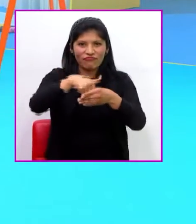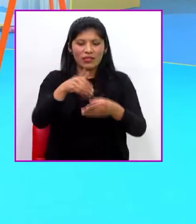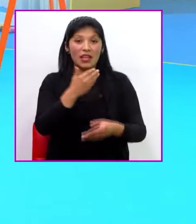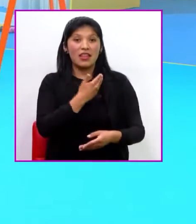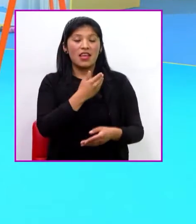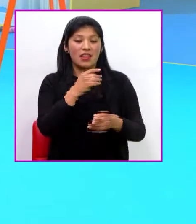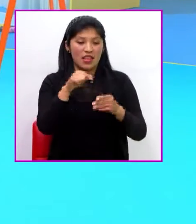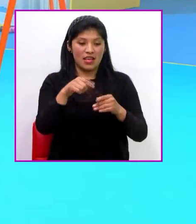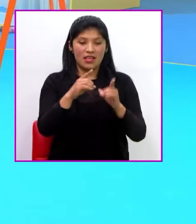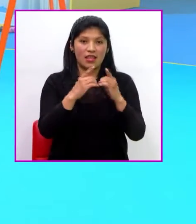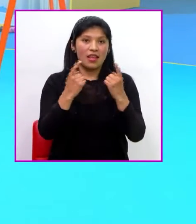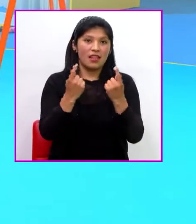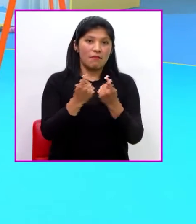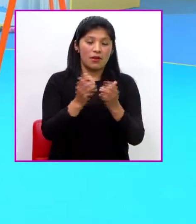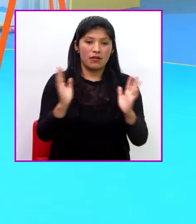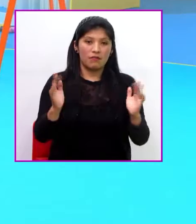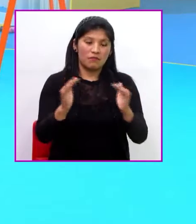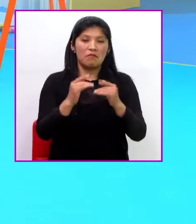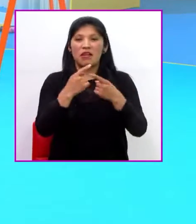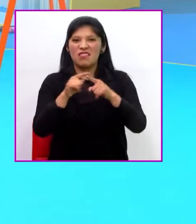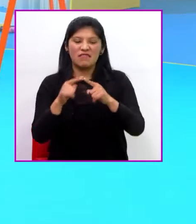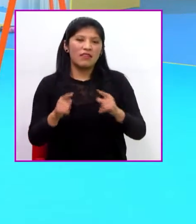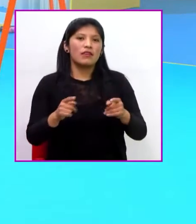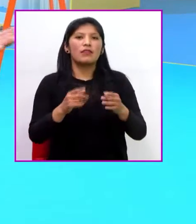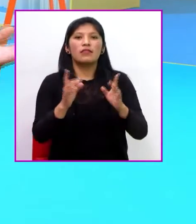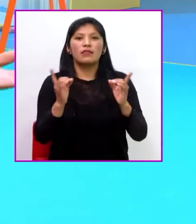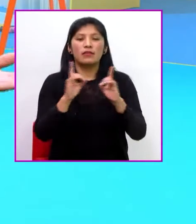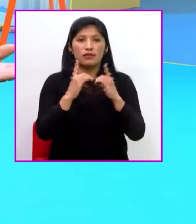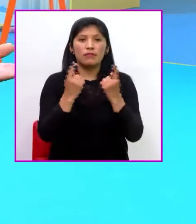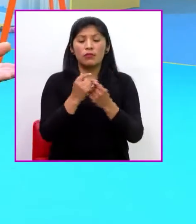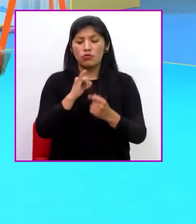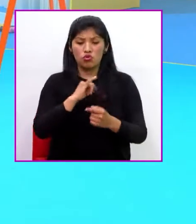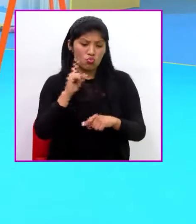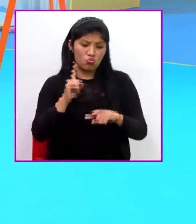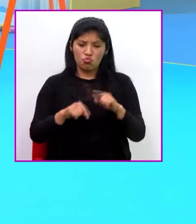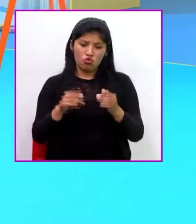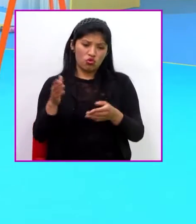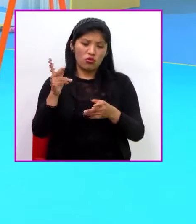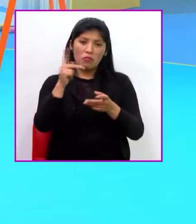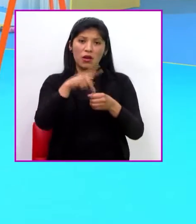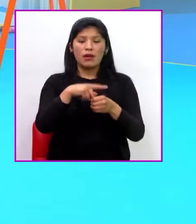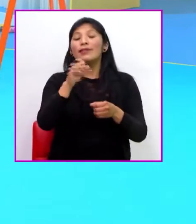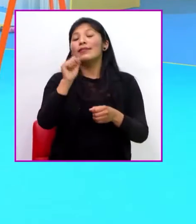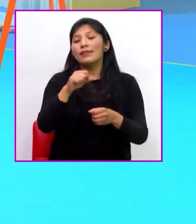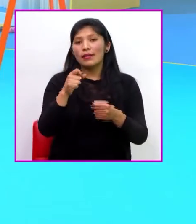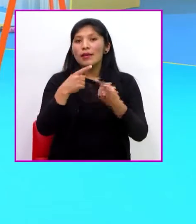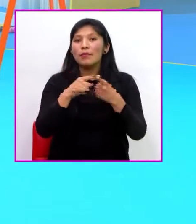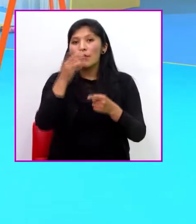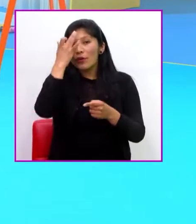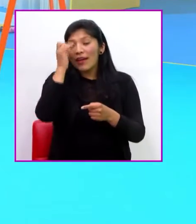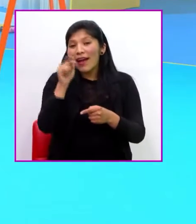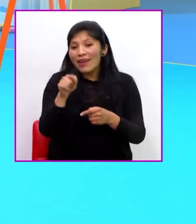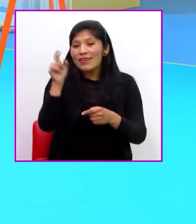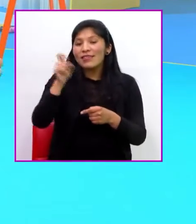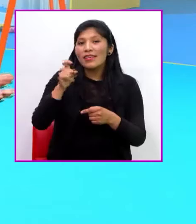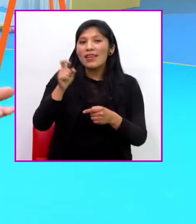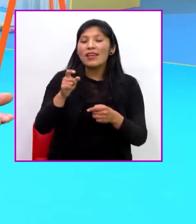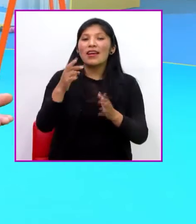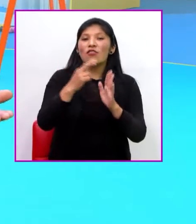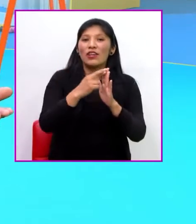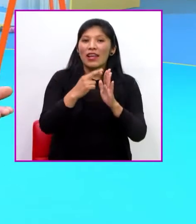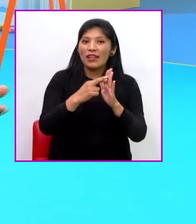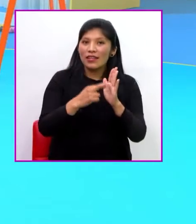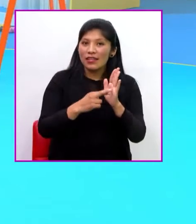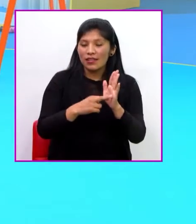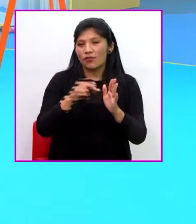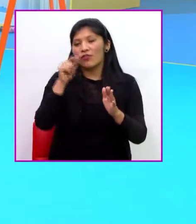autoridades departamentales. Me dirás, yo no participé. Cierto, porque era necesario un requisito, la mayoría